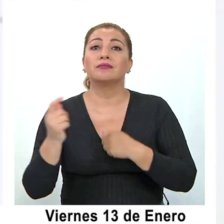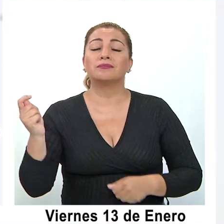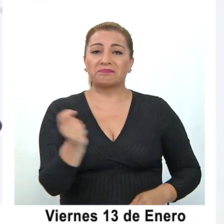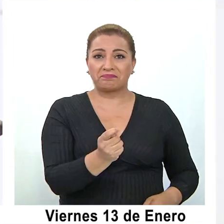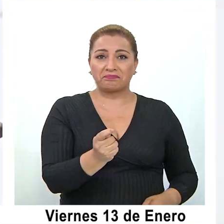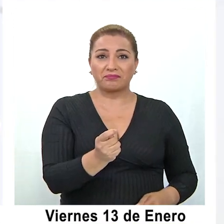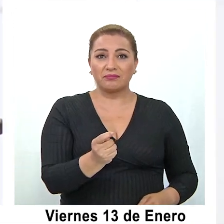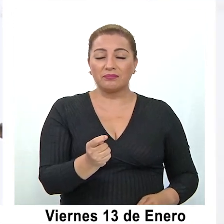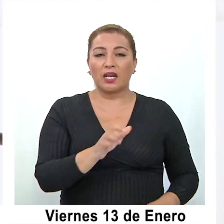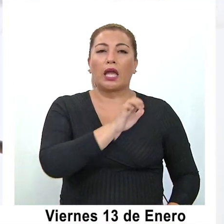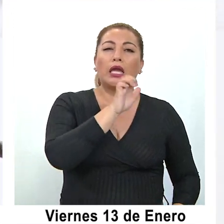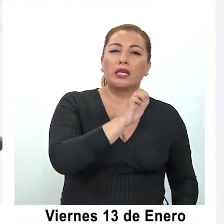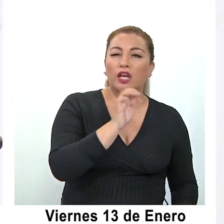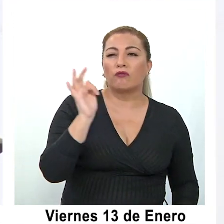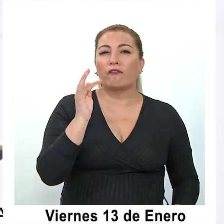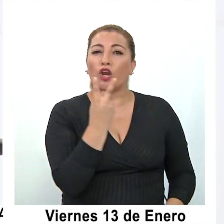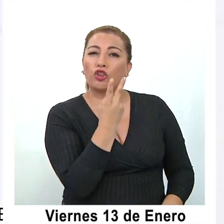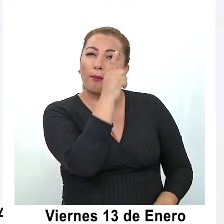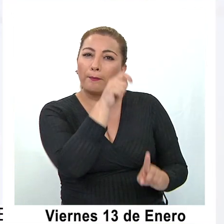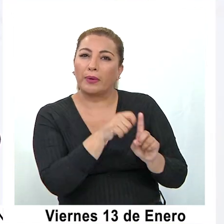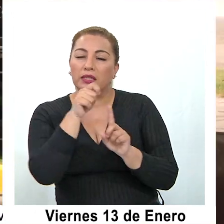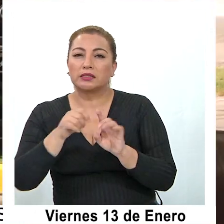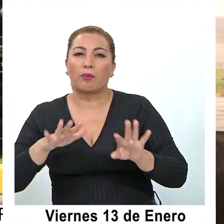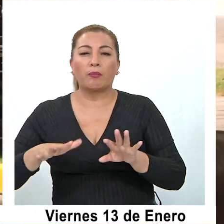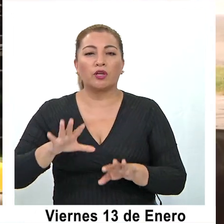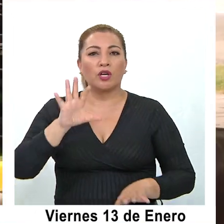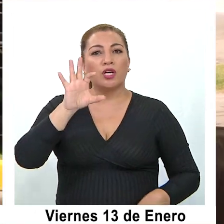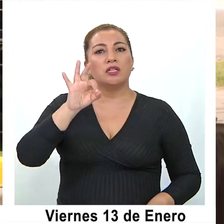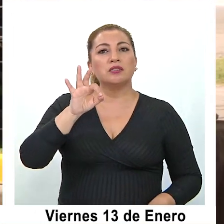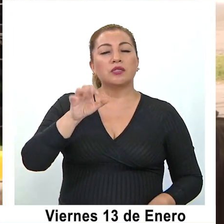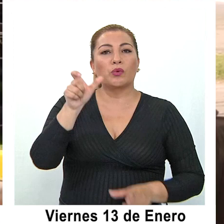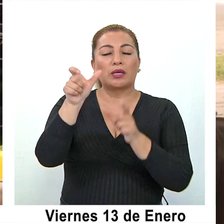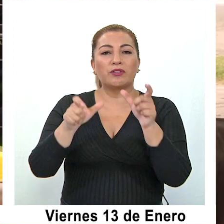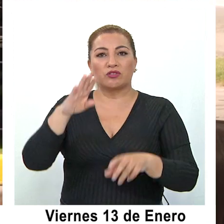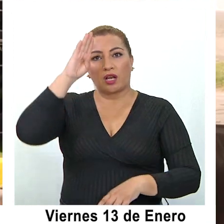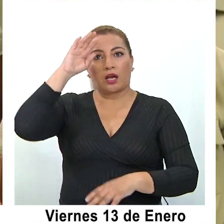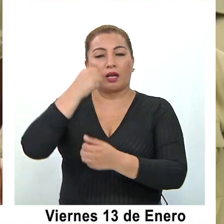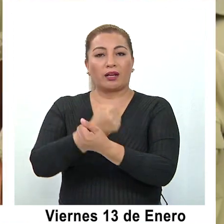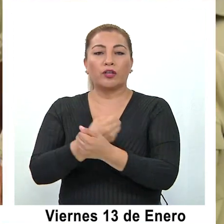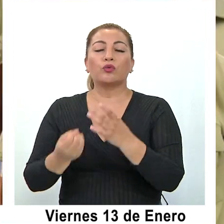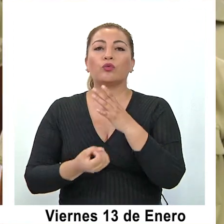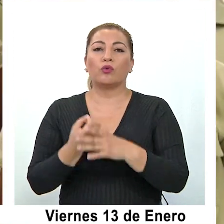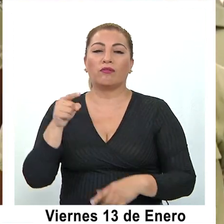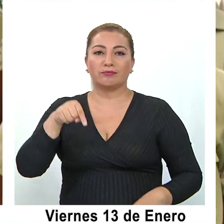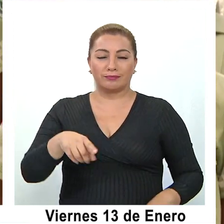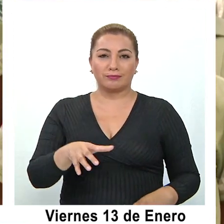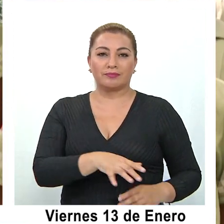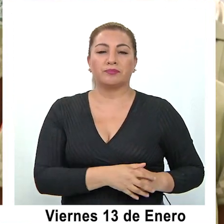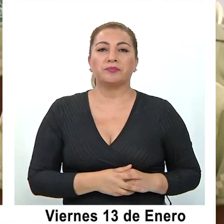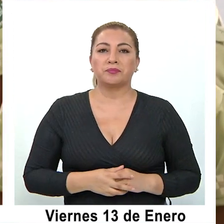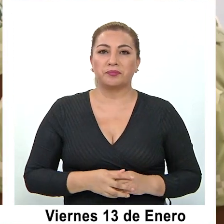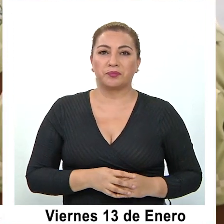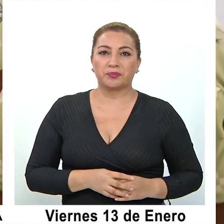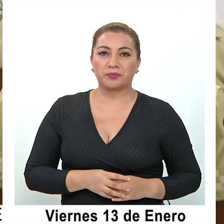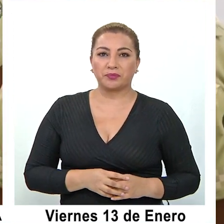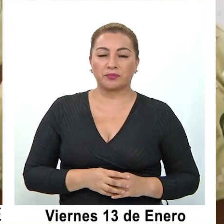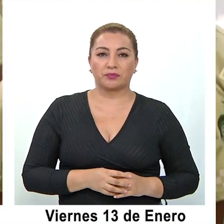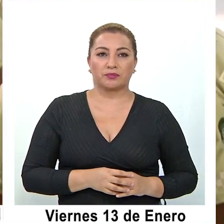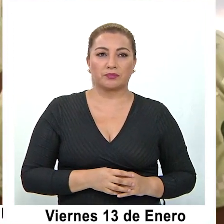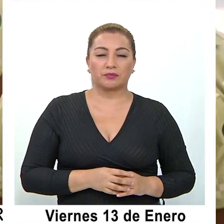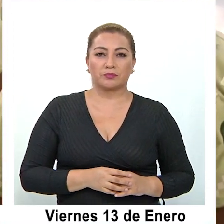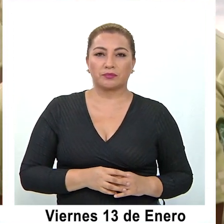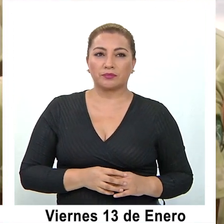y que entre enero y febrero se van a incorporar más de 50 efectivos en la región. La física, la de terceras personas